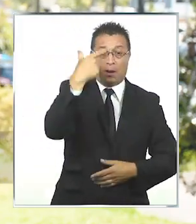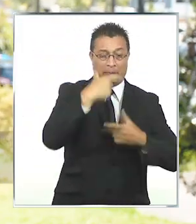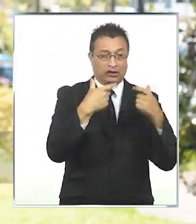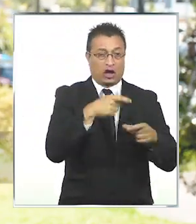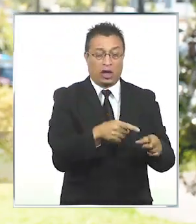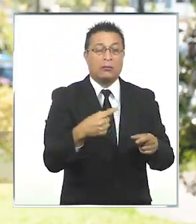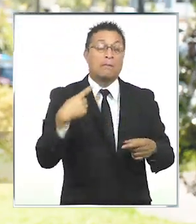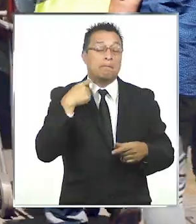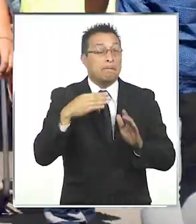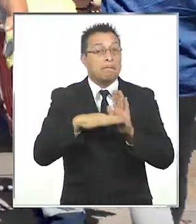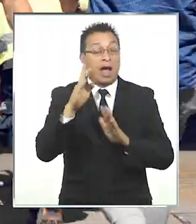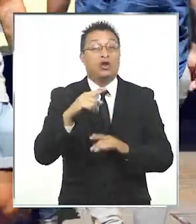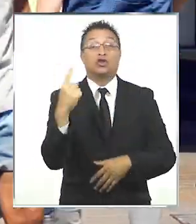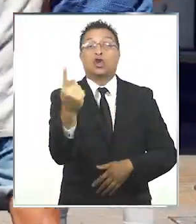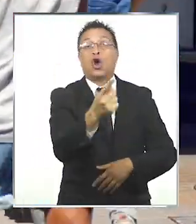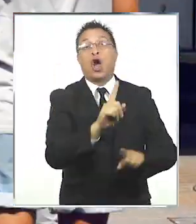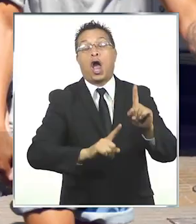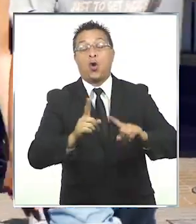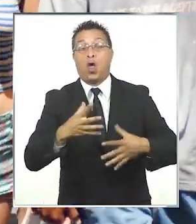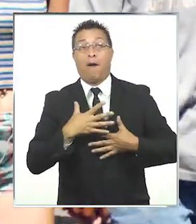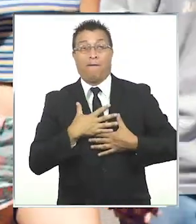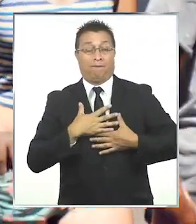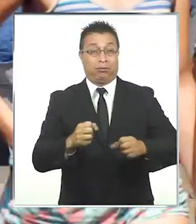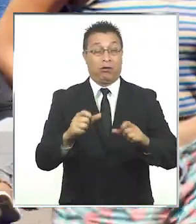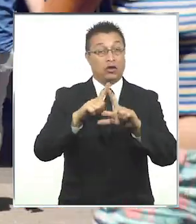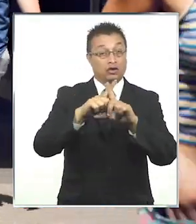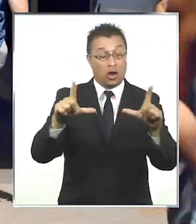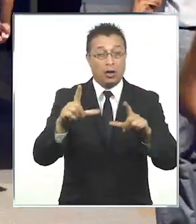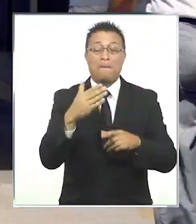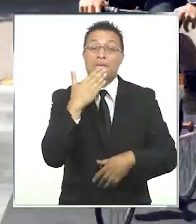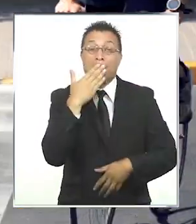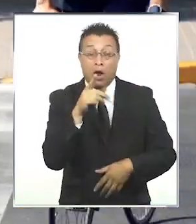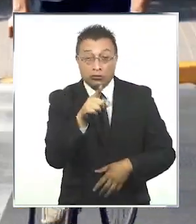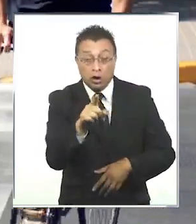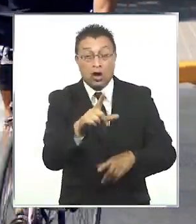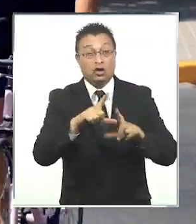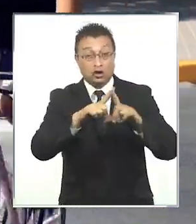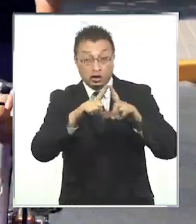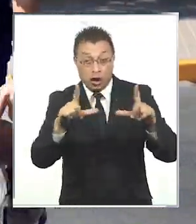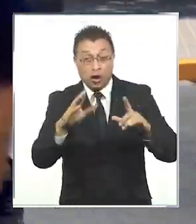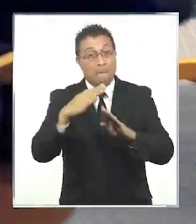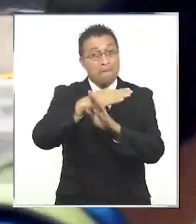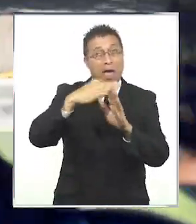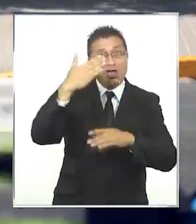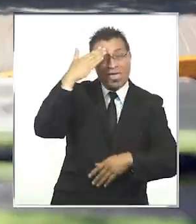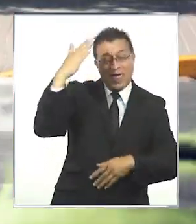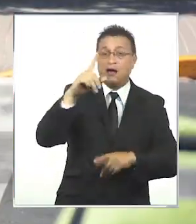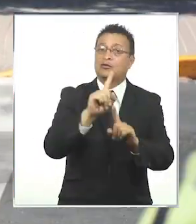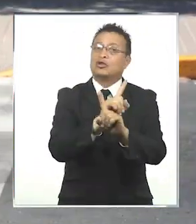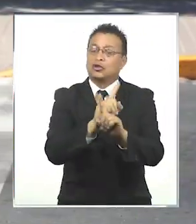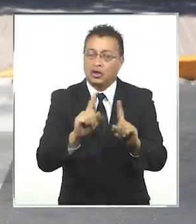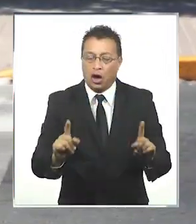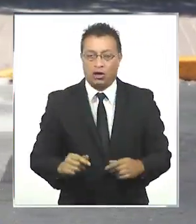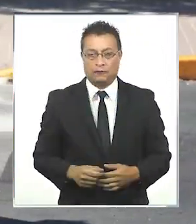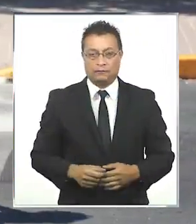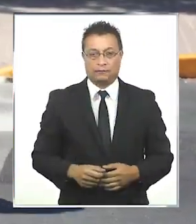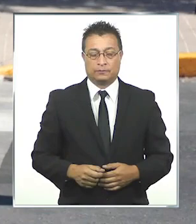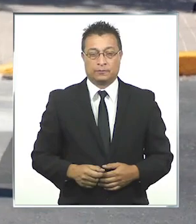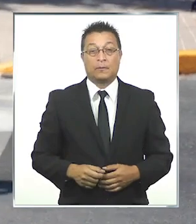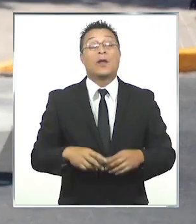sobre nosotros. Entonces, para los adoradores y adoradoras del sol, siempre les recomendamos, si lo vas a hacer, no lo hagas a